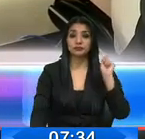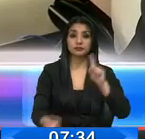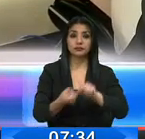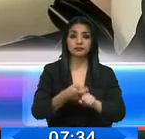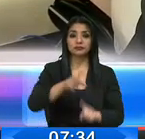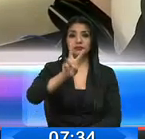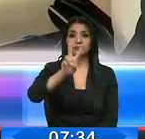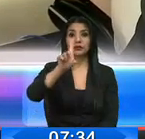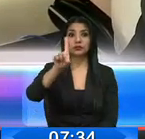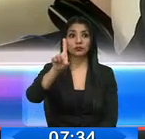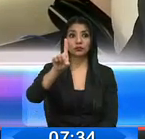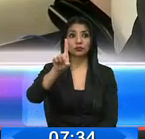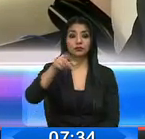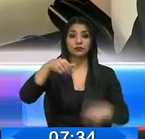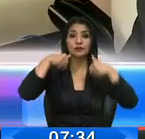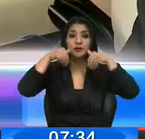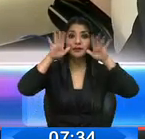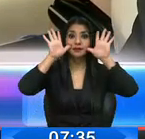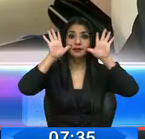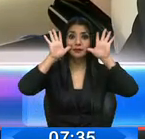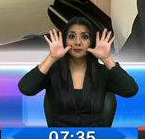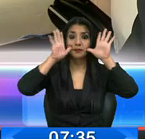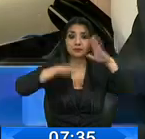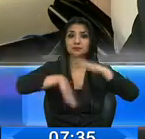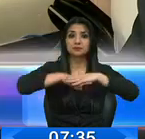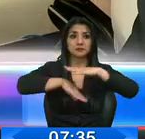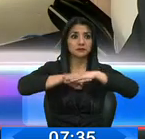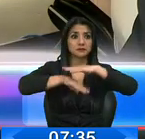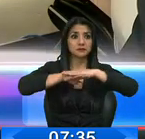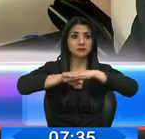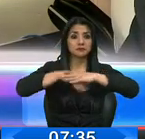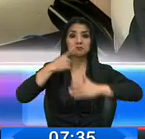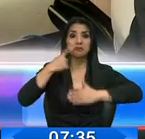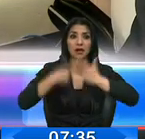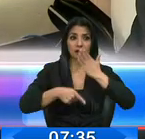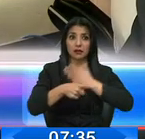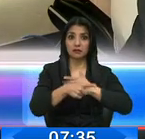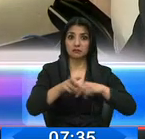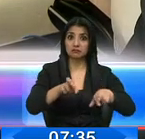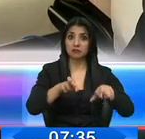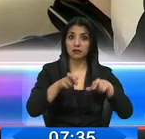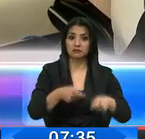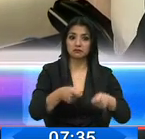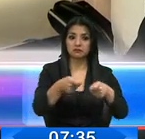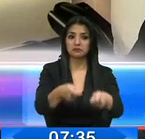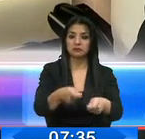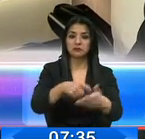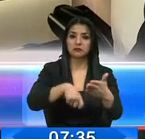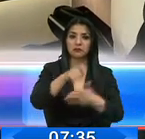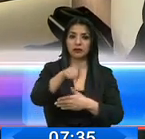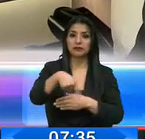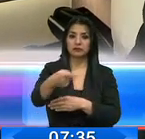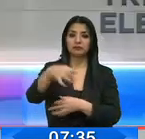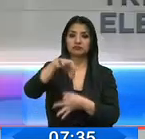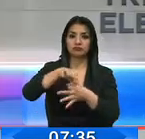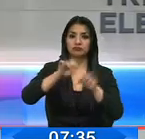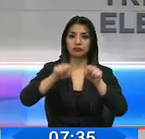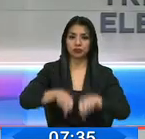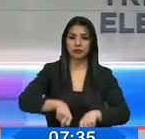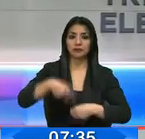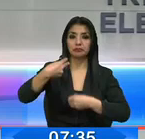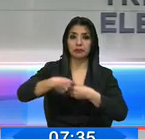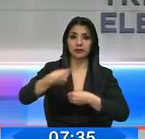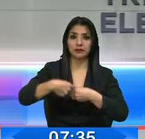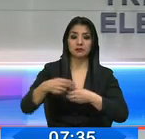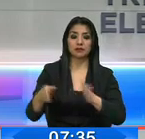21 de diciembre para que puedan estar habilitados a participar en las próximas elecciones. El resto de